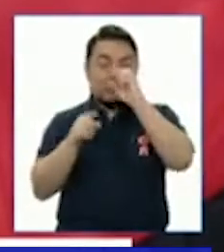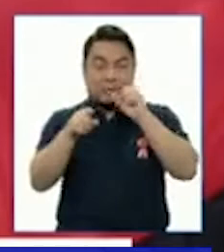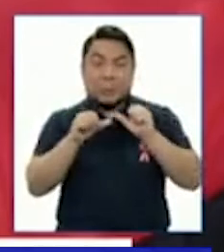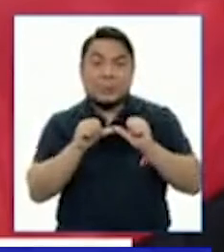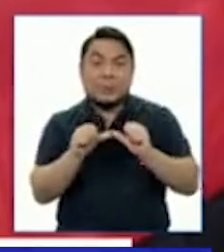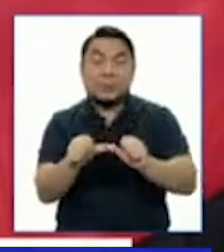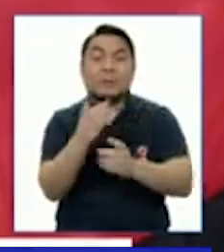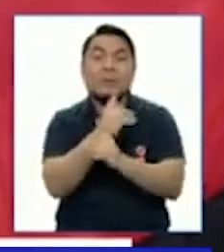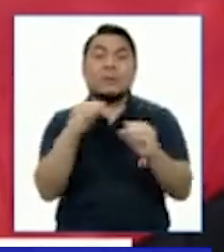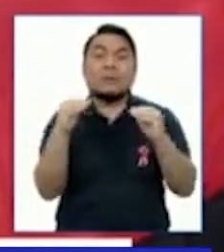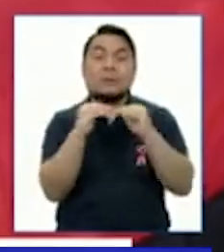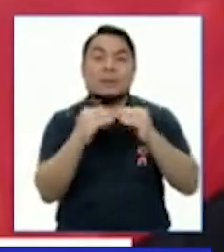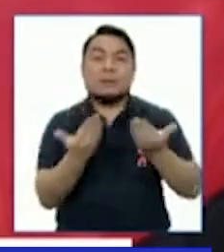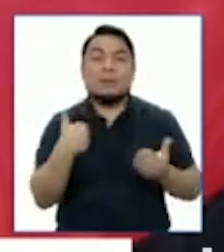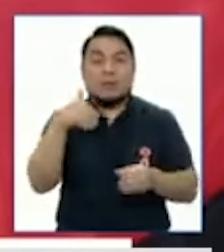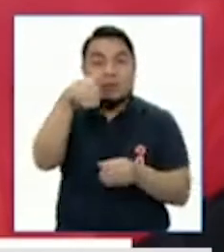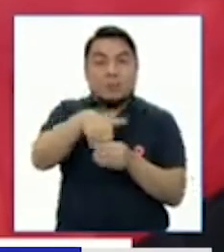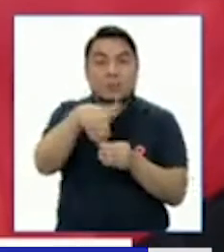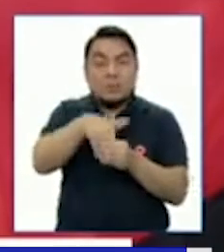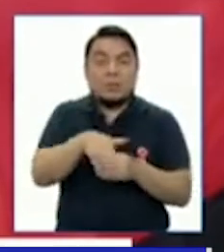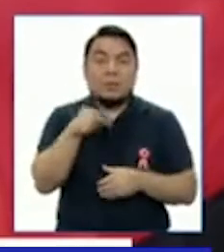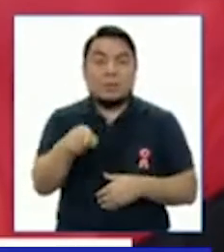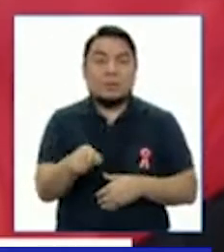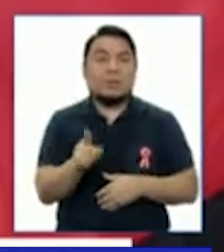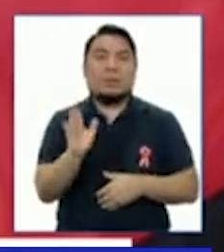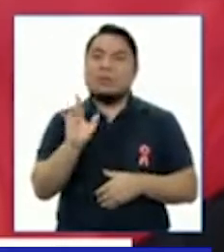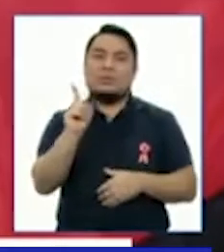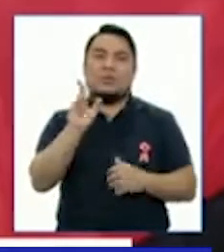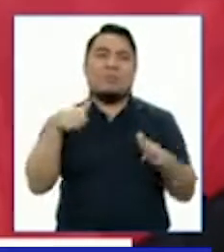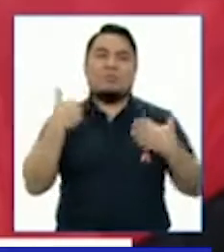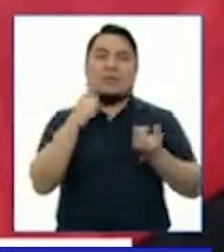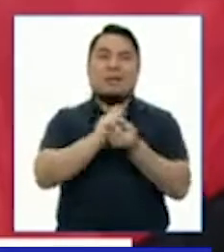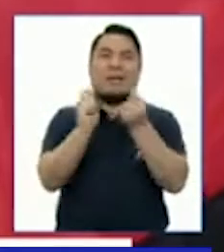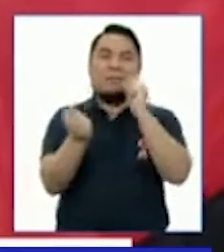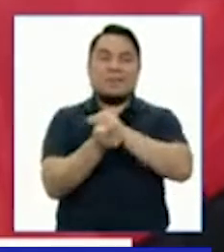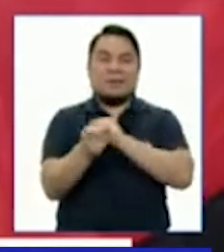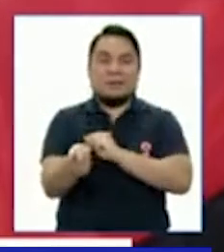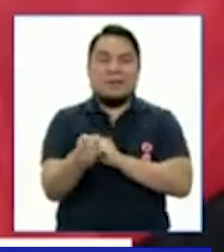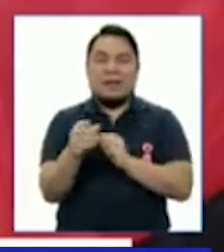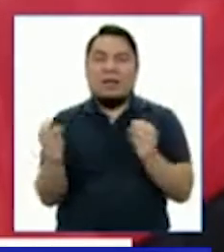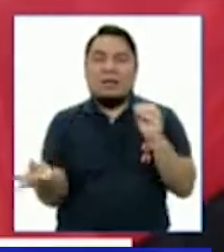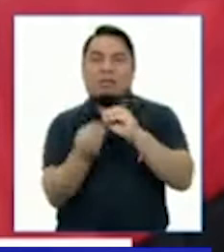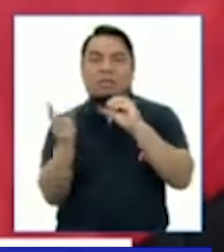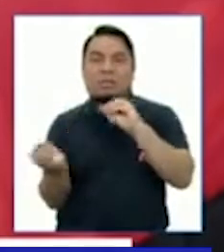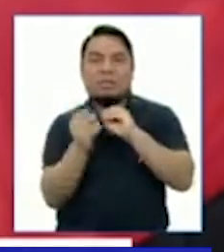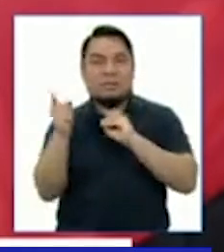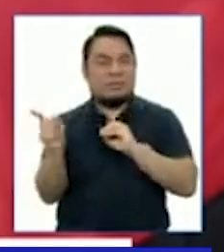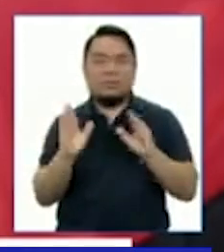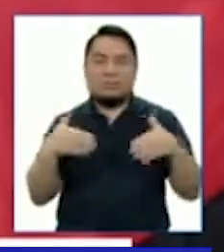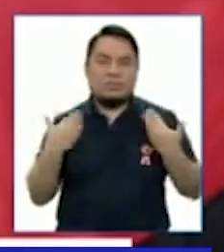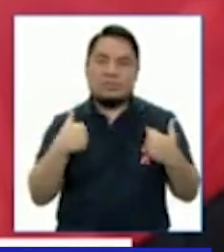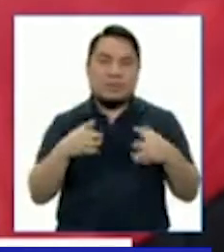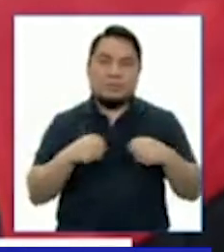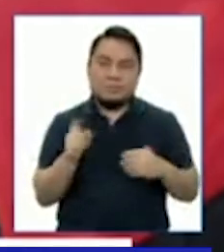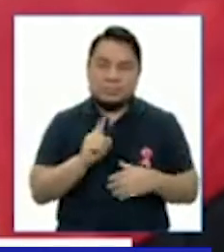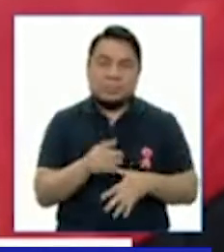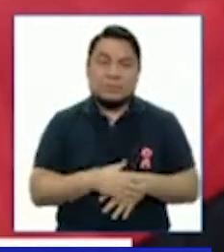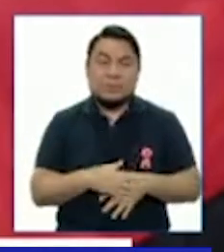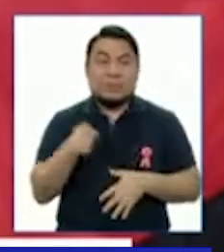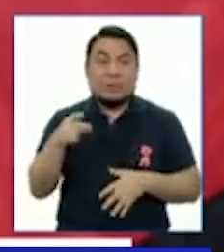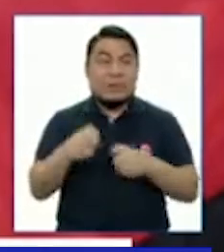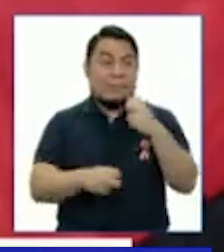continuidad democrática con elecciones no se podría alterar por nada. Y no lo puede alterar ni los